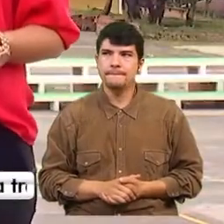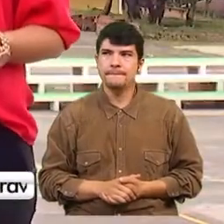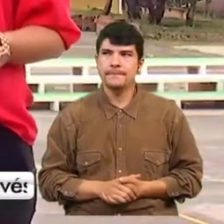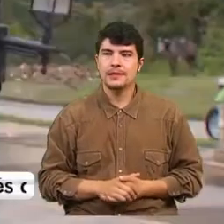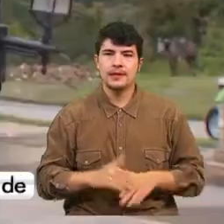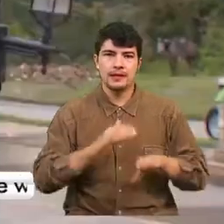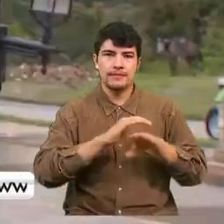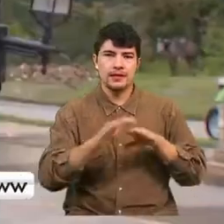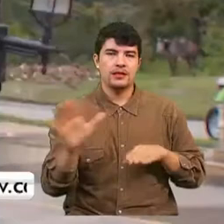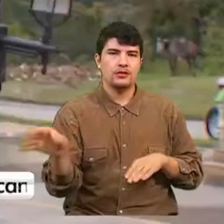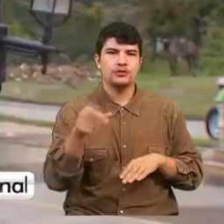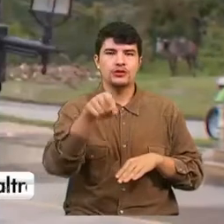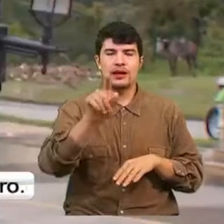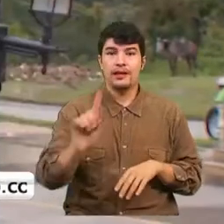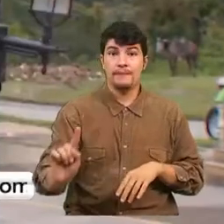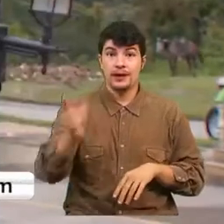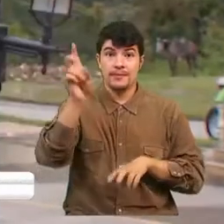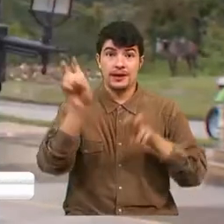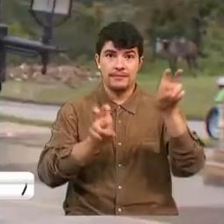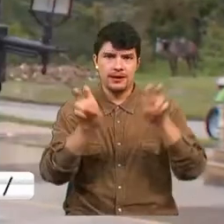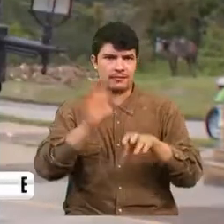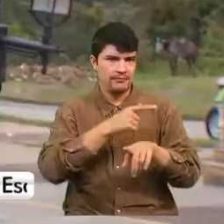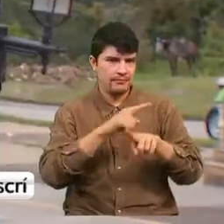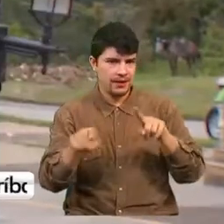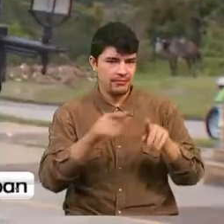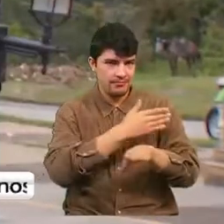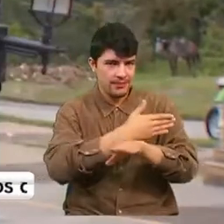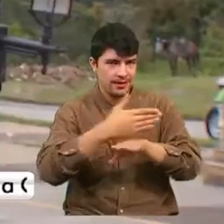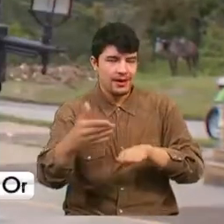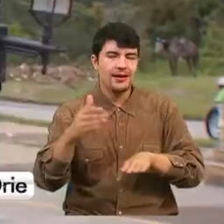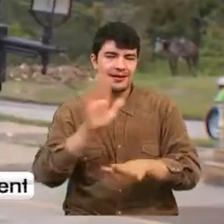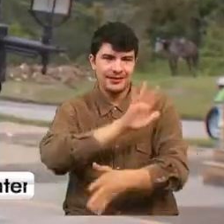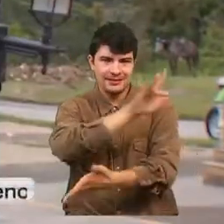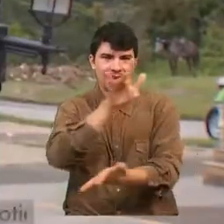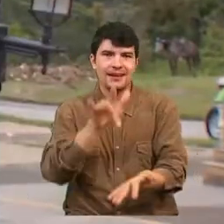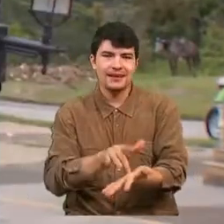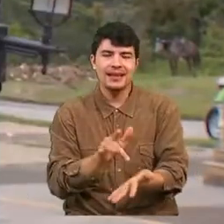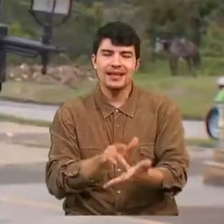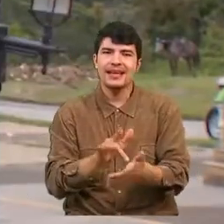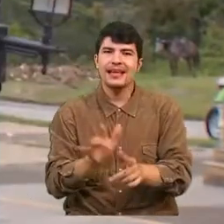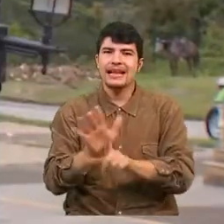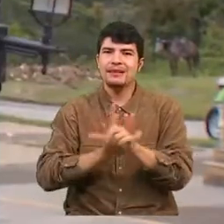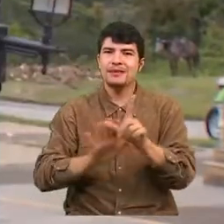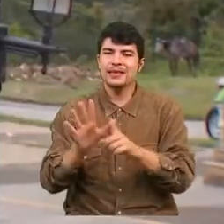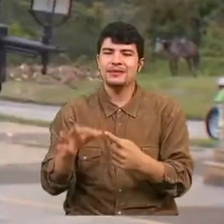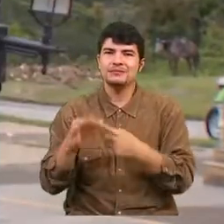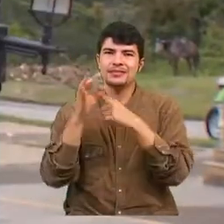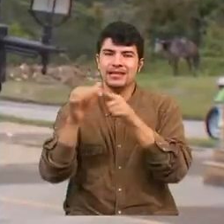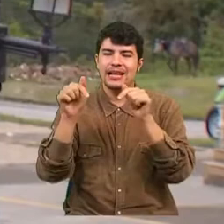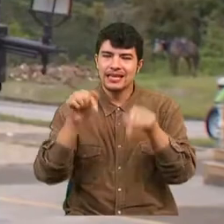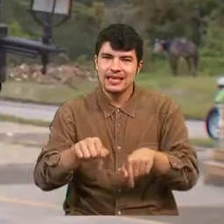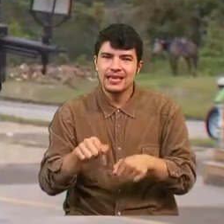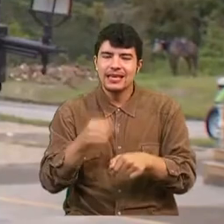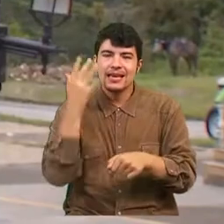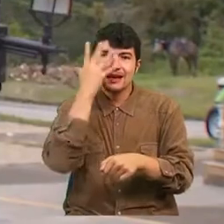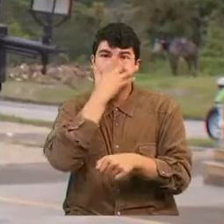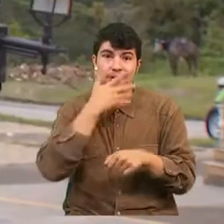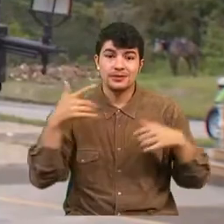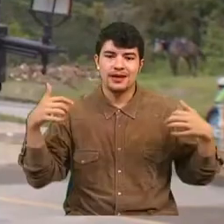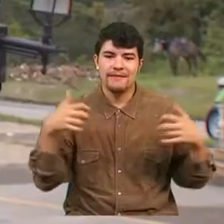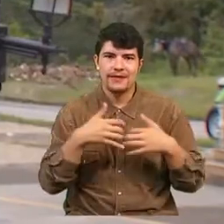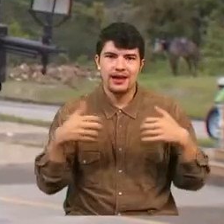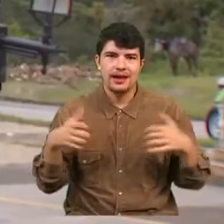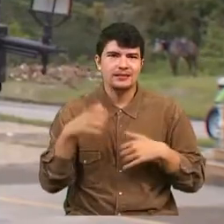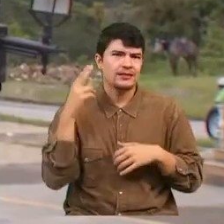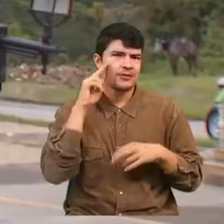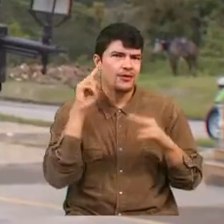entonces a todos ustedes a hacer una pausa, pero en minutos volveremos con esta transmisión especial que nos trae por la bella provincia de Vélez, con la